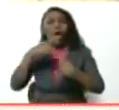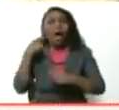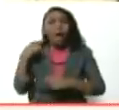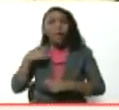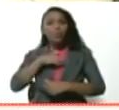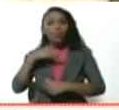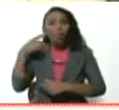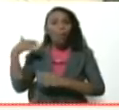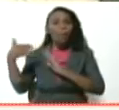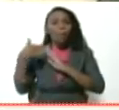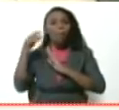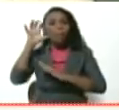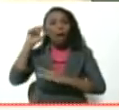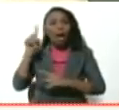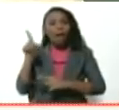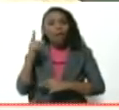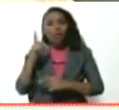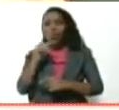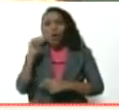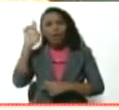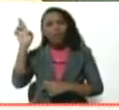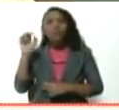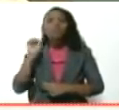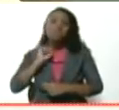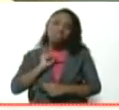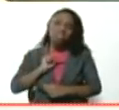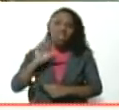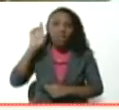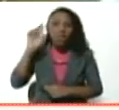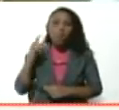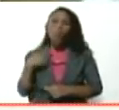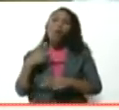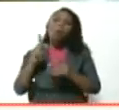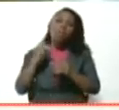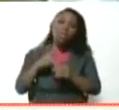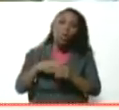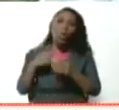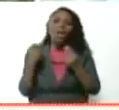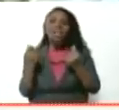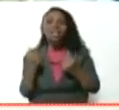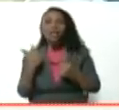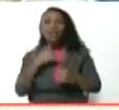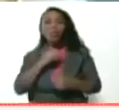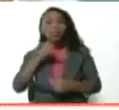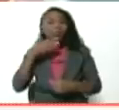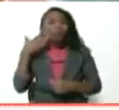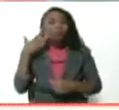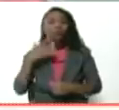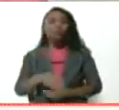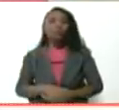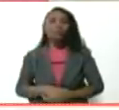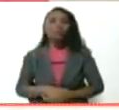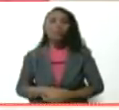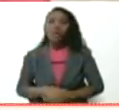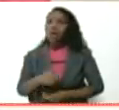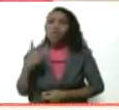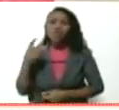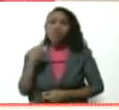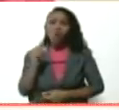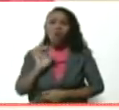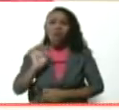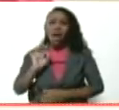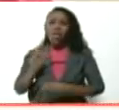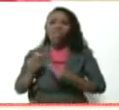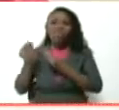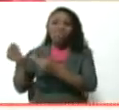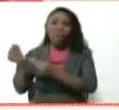ninguna razón. Bueno, sí tienen razón, nuestro petróleo, nuestra riqueza y nuestra dignidad. Ni van a tener